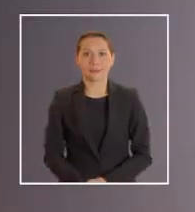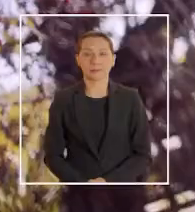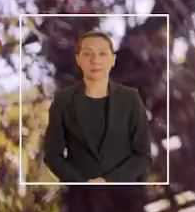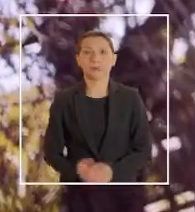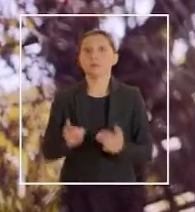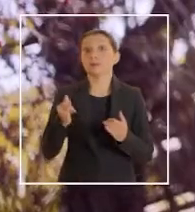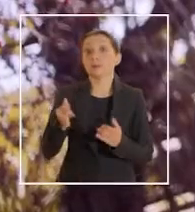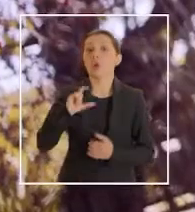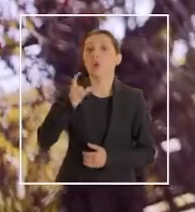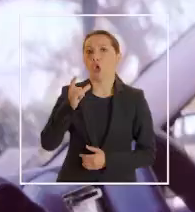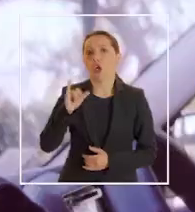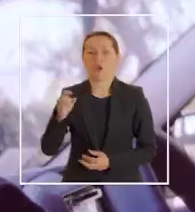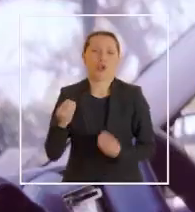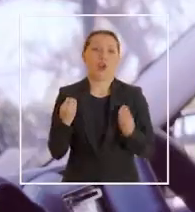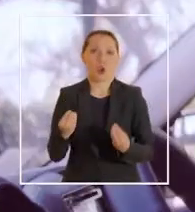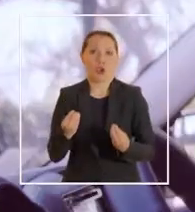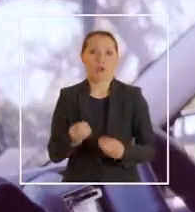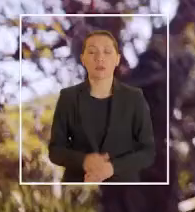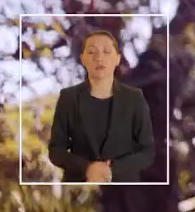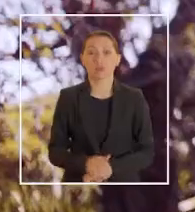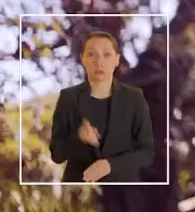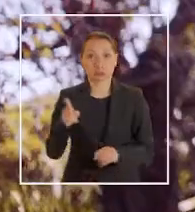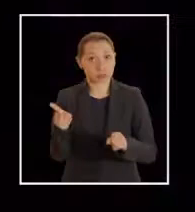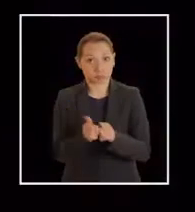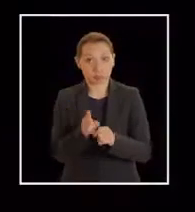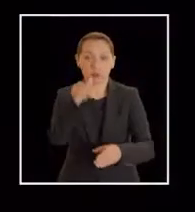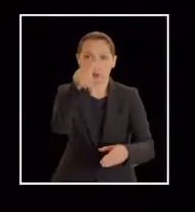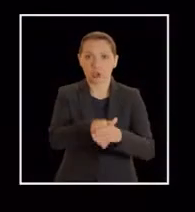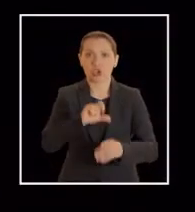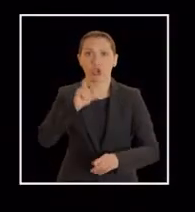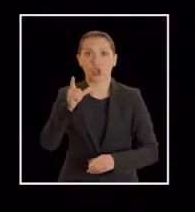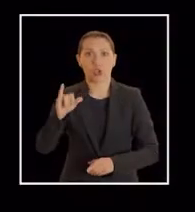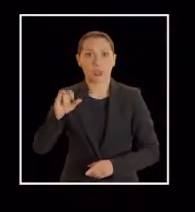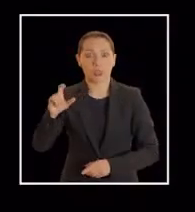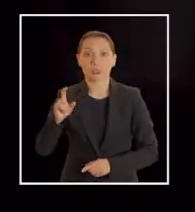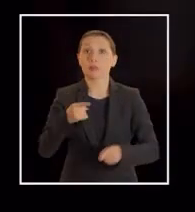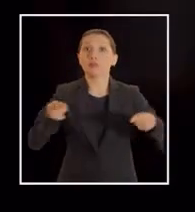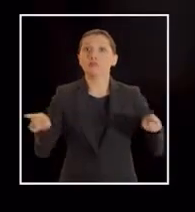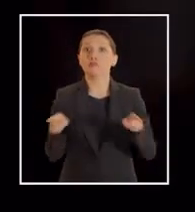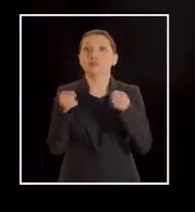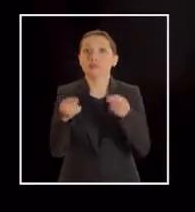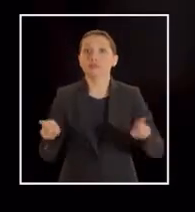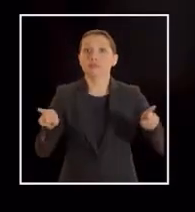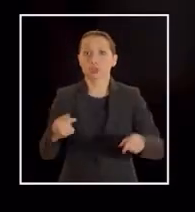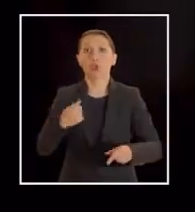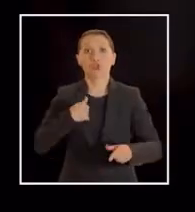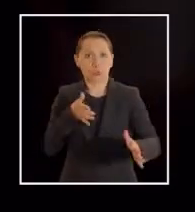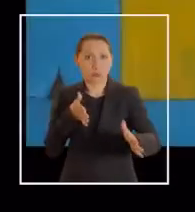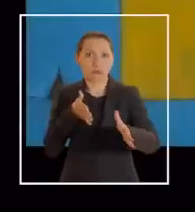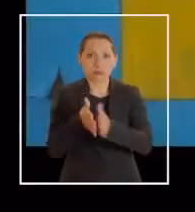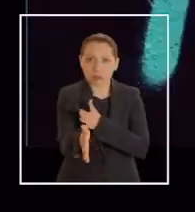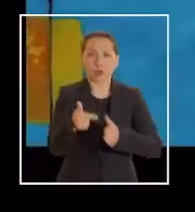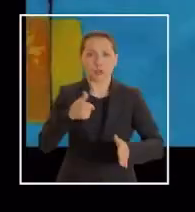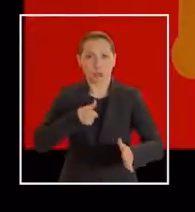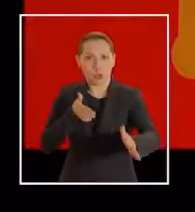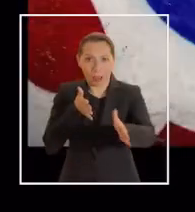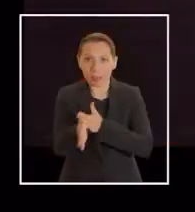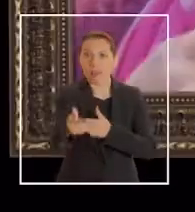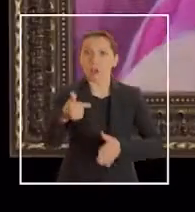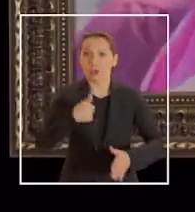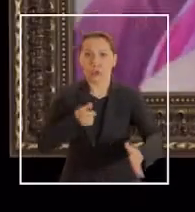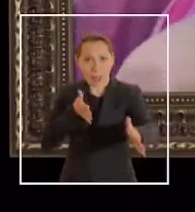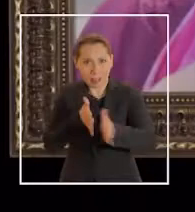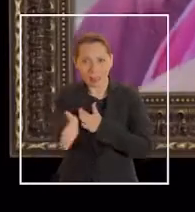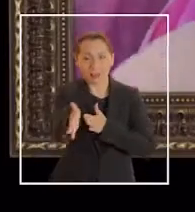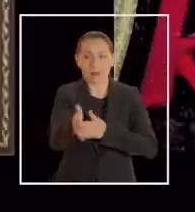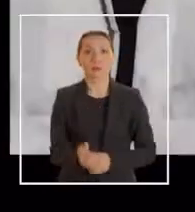Goic. ¿Y? Goic, obvio. La raja. A la corta, vota Goic. Yo me atrevo, yo me